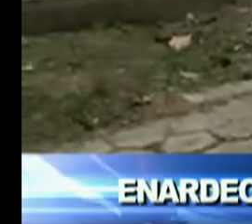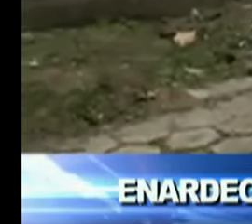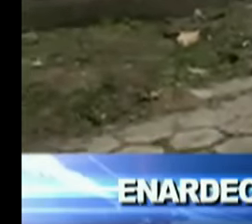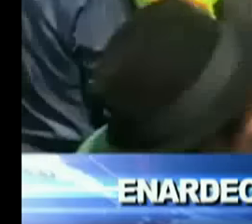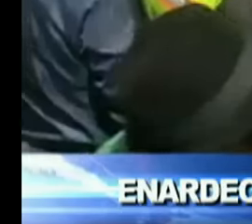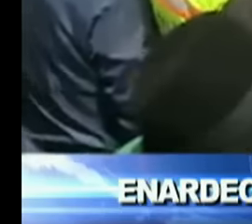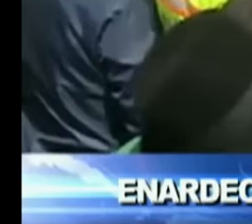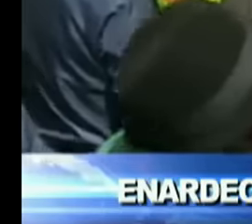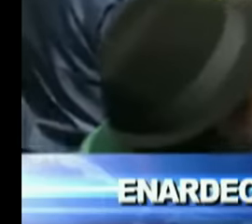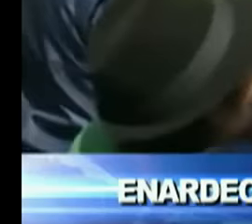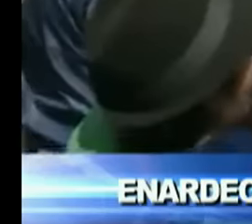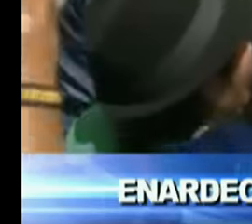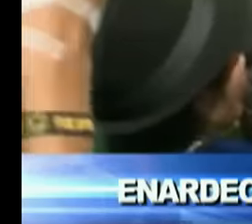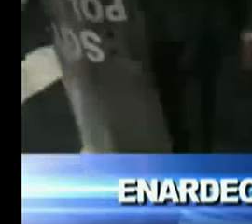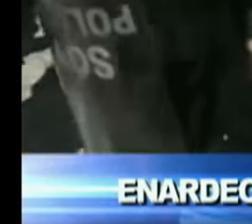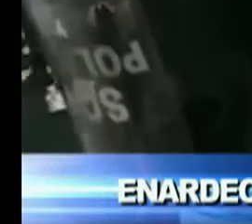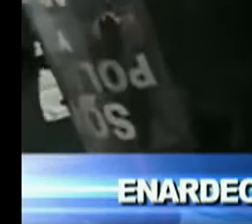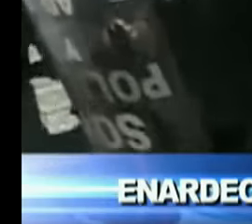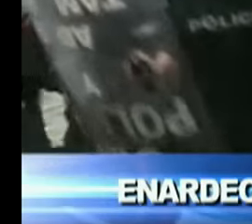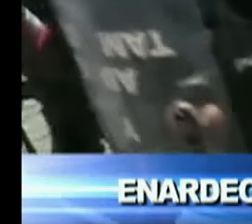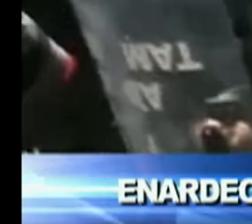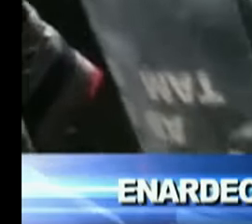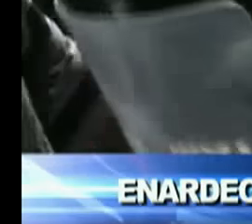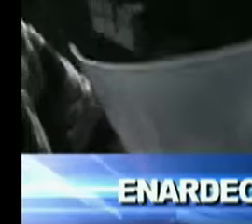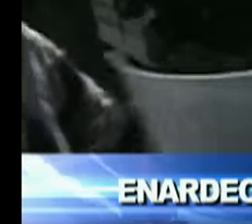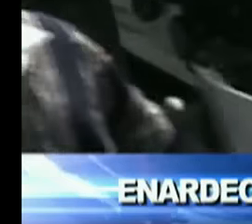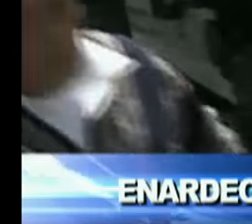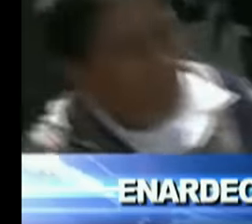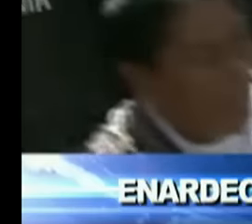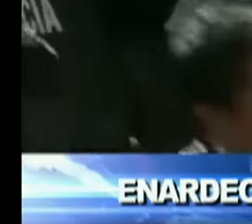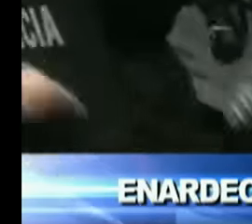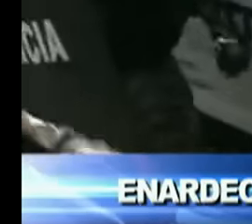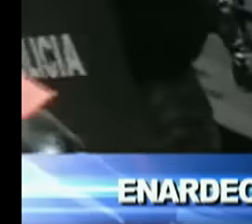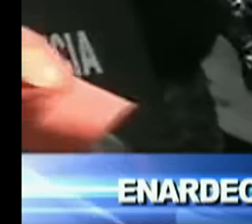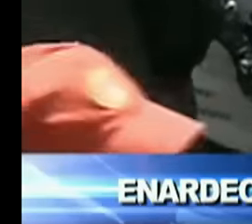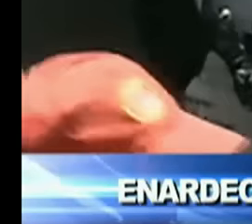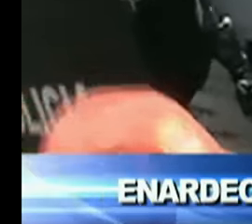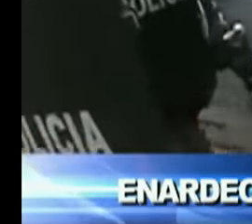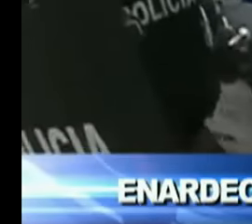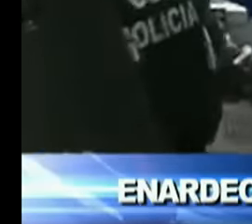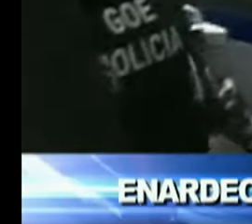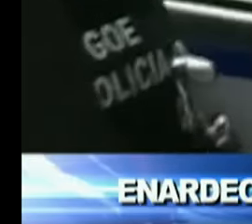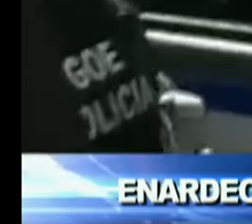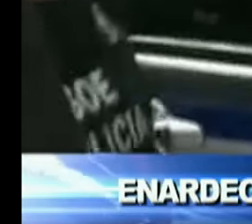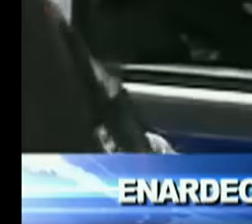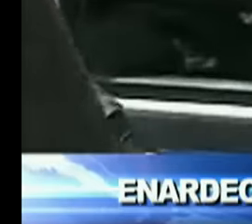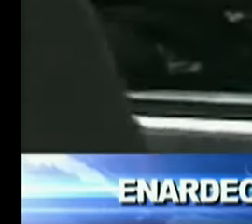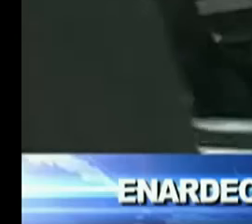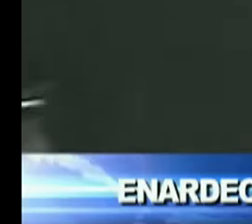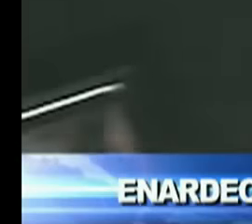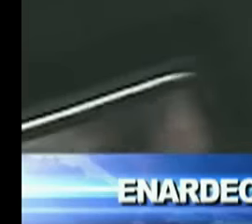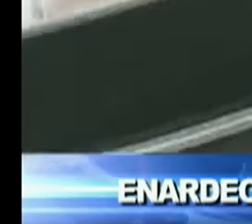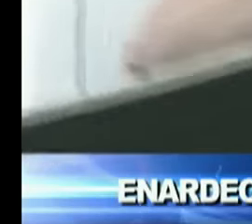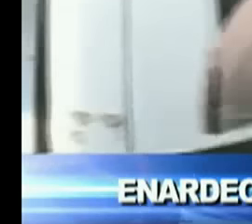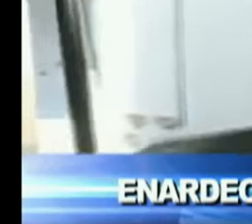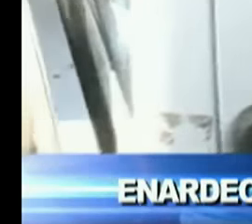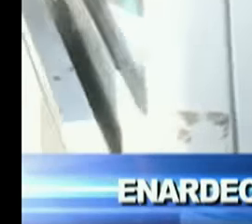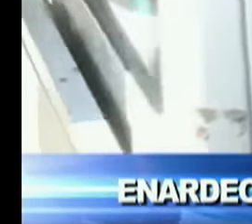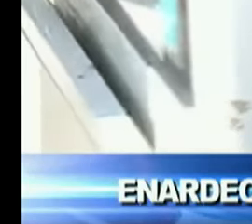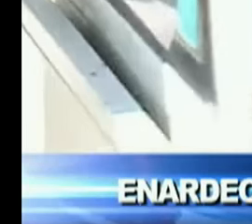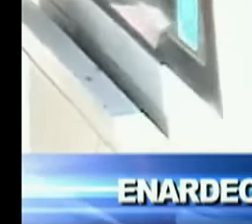crimen. Entérese, ¿dónde se registró el asesinato del pastor y cuántas puñaladas habría recibido en su cuerpo?